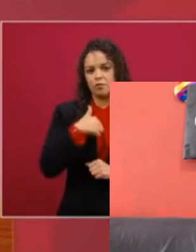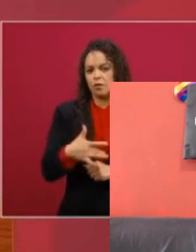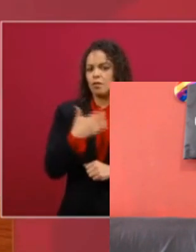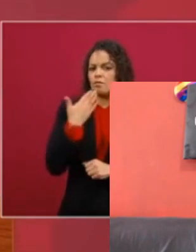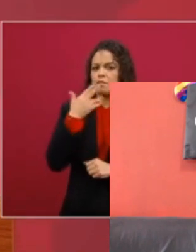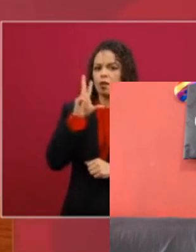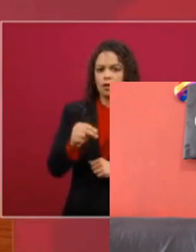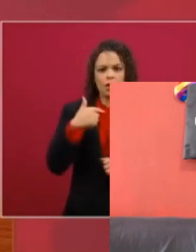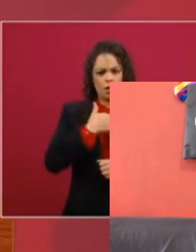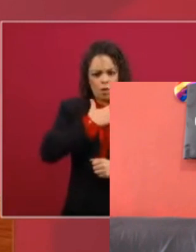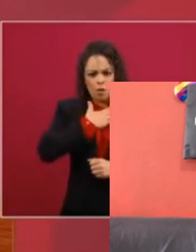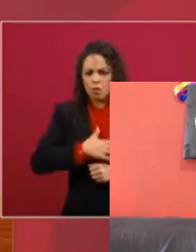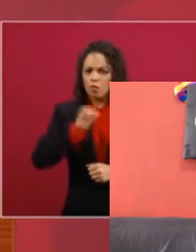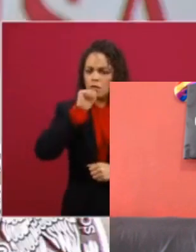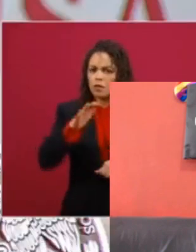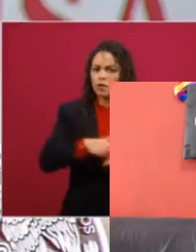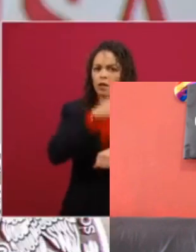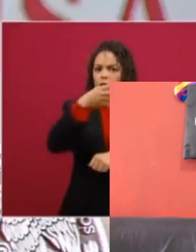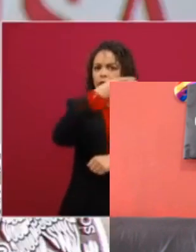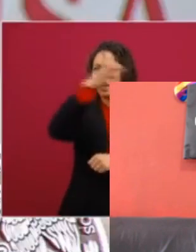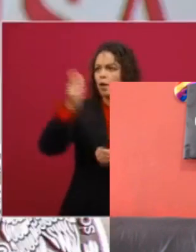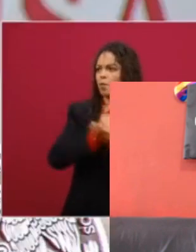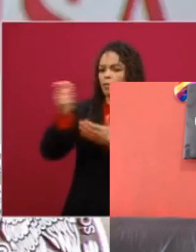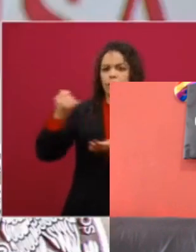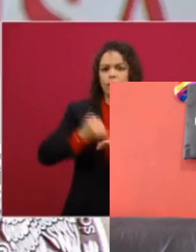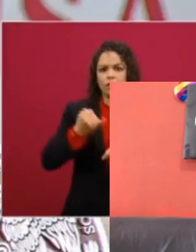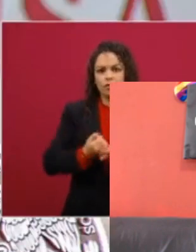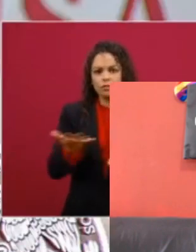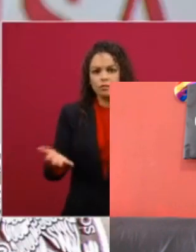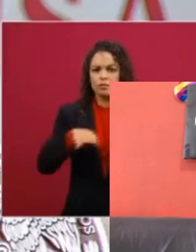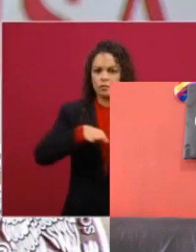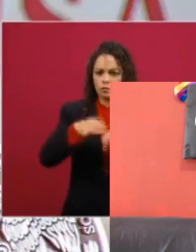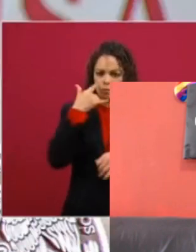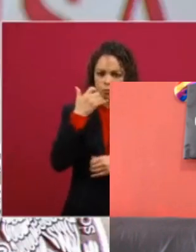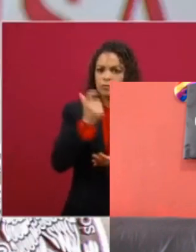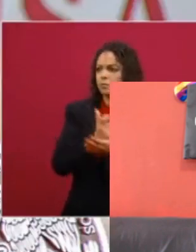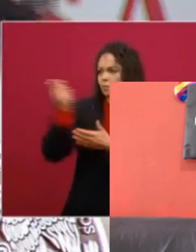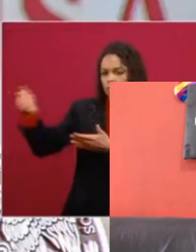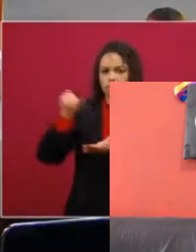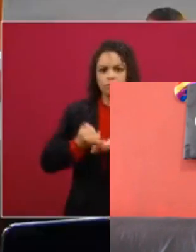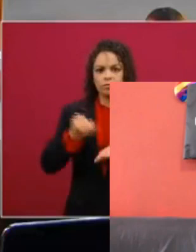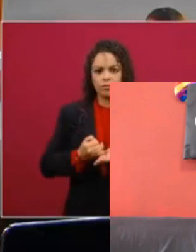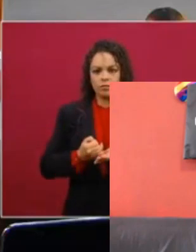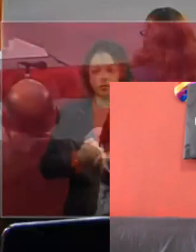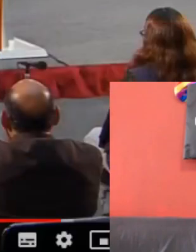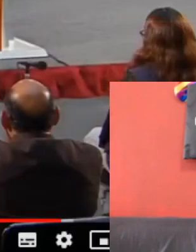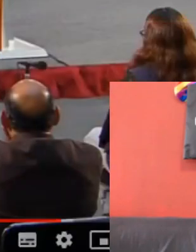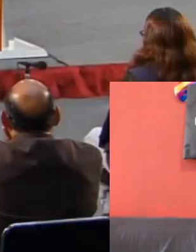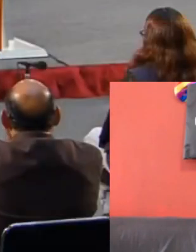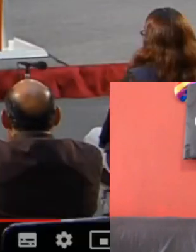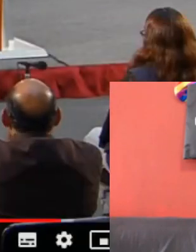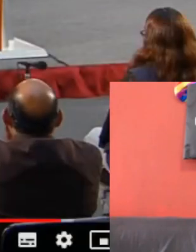que el campesino pague impuestos que el obrero pague impuestos que el trabajador pague impuestos y que el que tiene más no